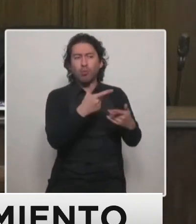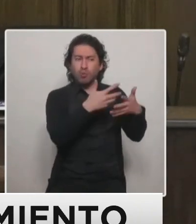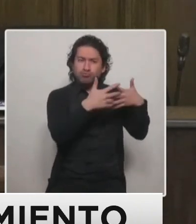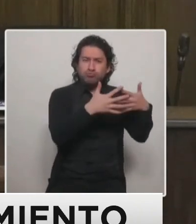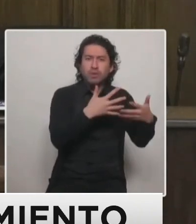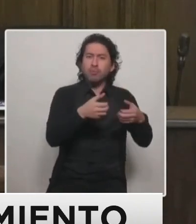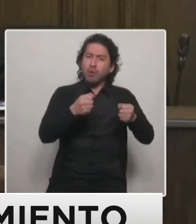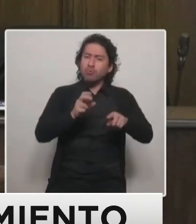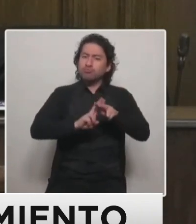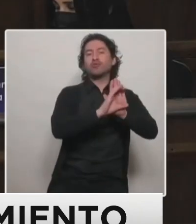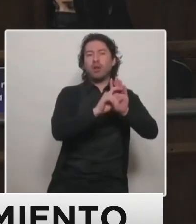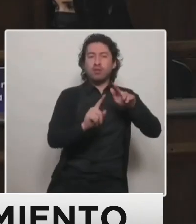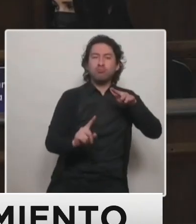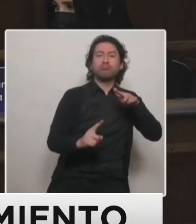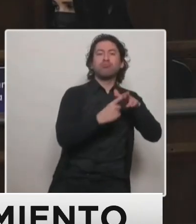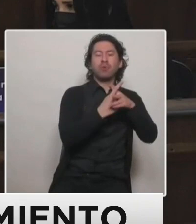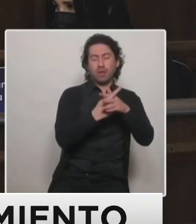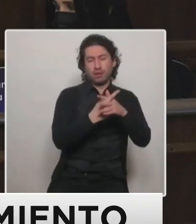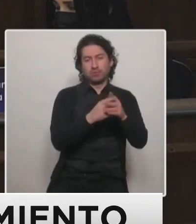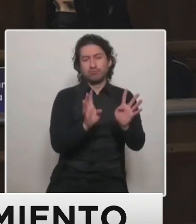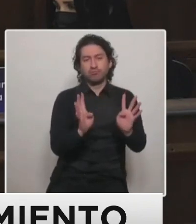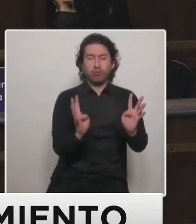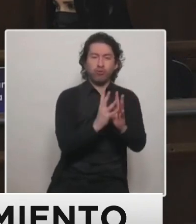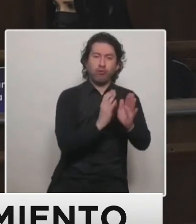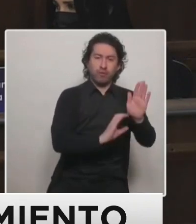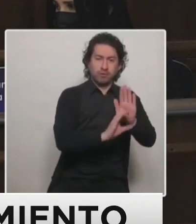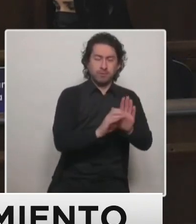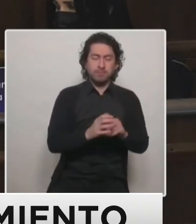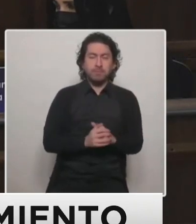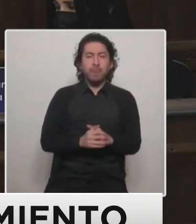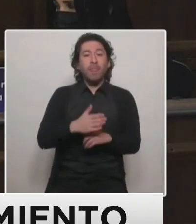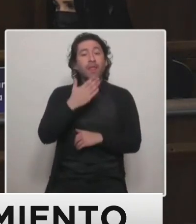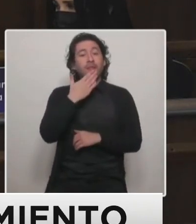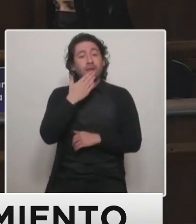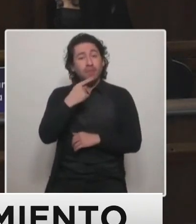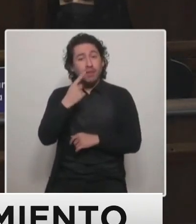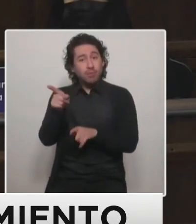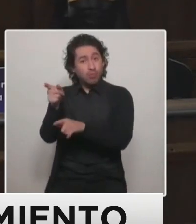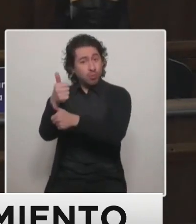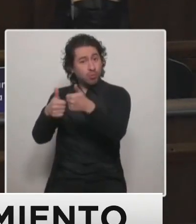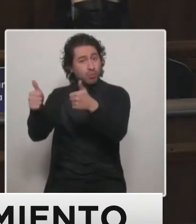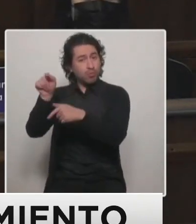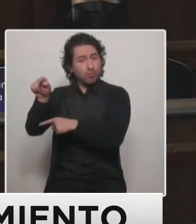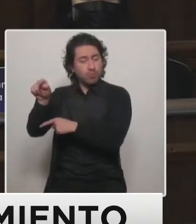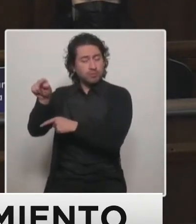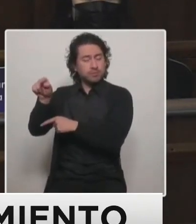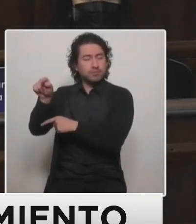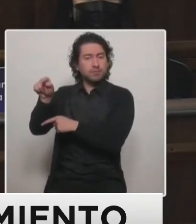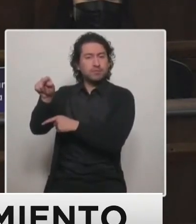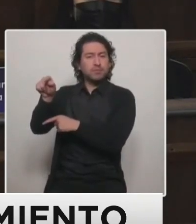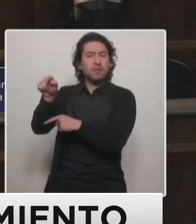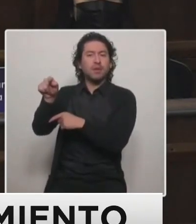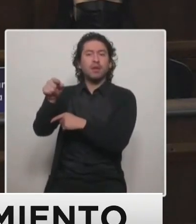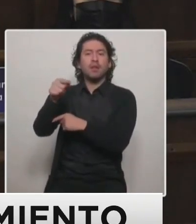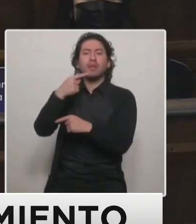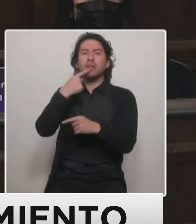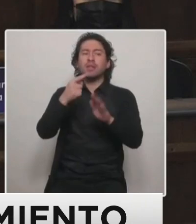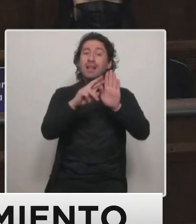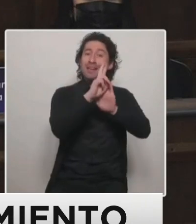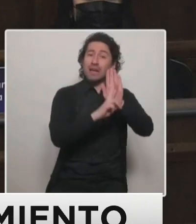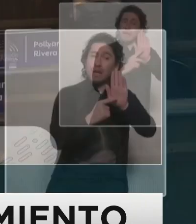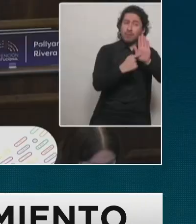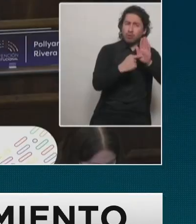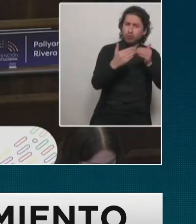efectivamente yo también percibo que la convención es muy representativa de chile con todas sus variedades con